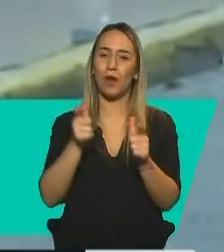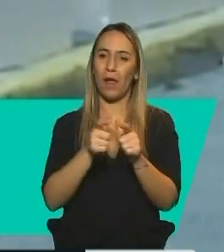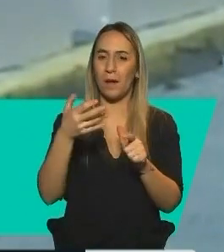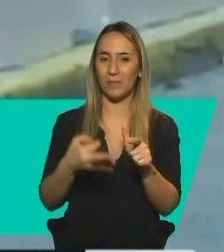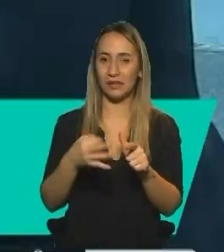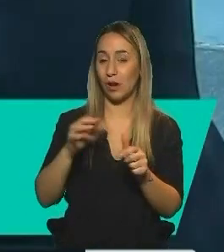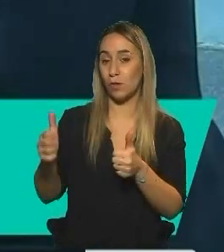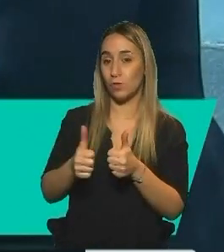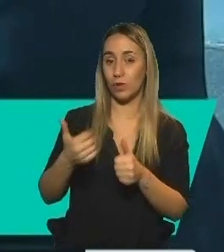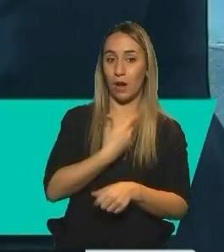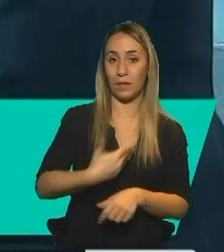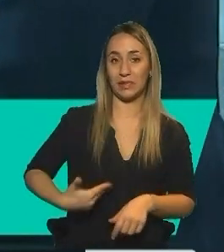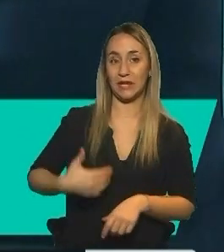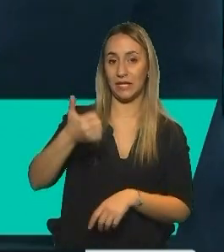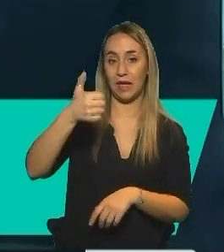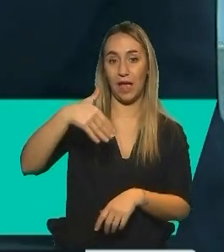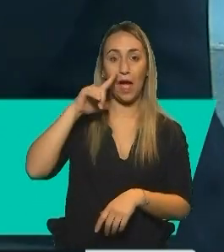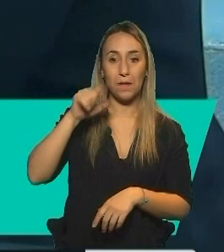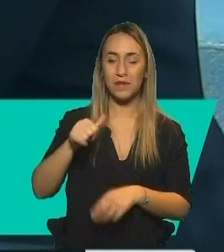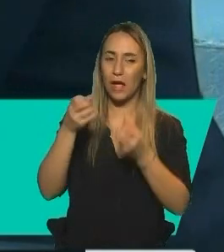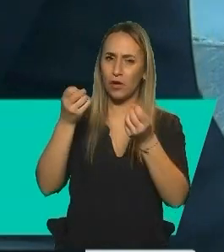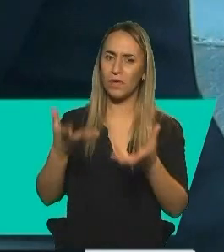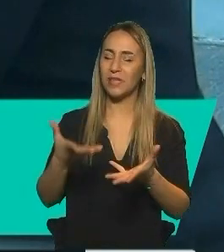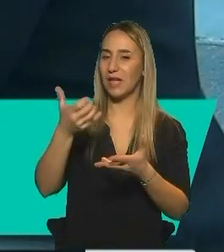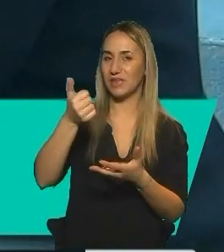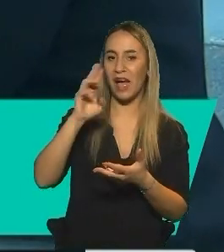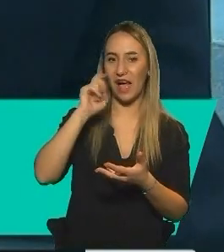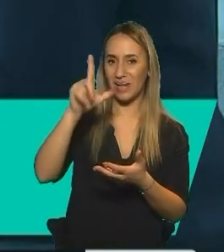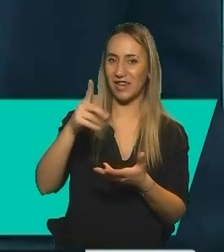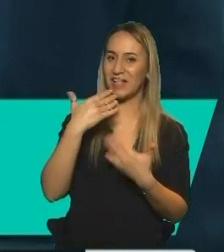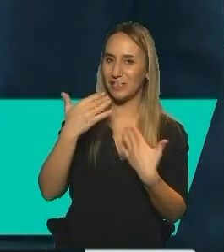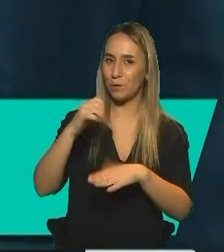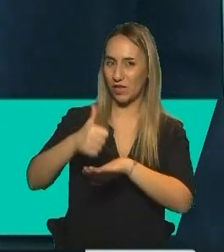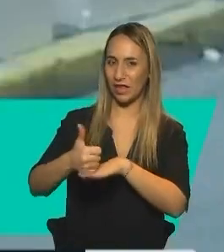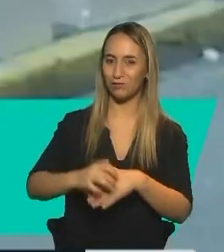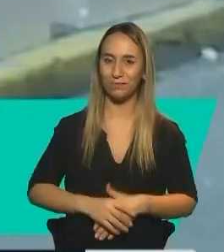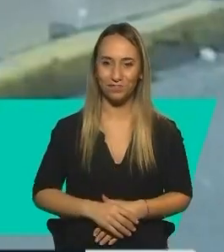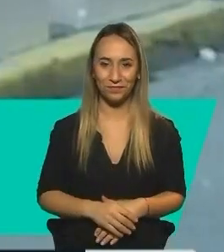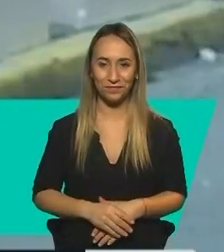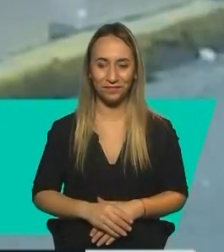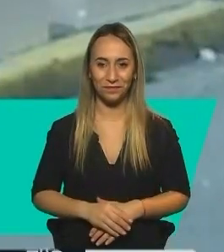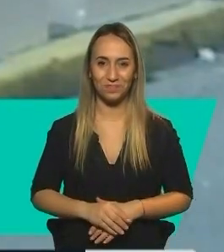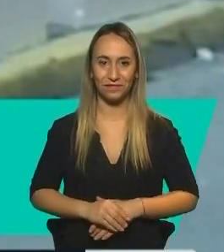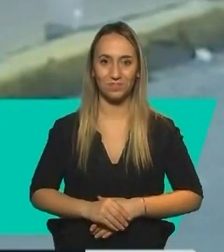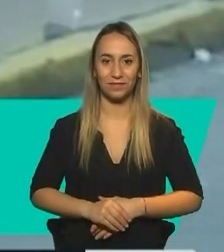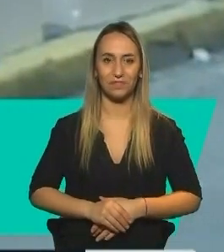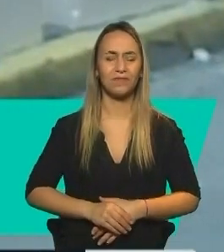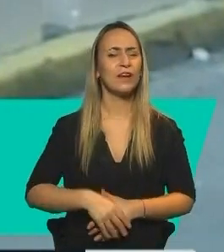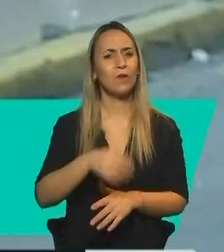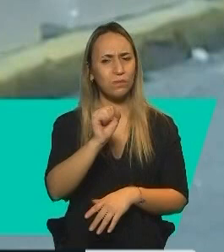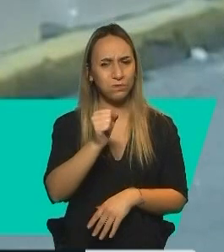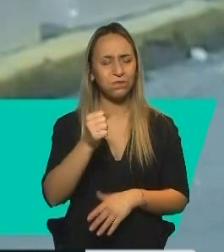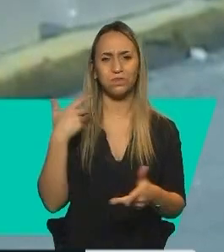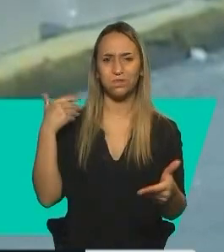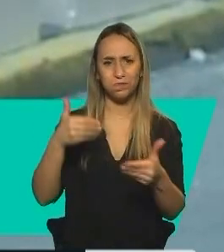el presidente de AMIA, Ariel Eichbaum. ¿Cómo estás, Ariel? Gracias por estar con nosotros. ¿Cómo estás? Ariel, estuvimos escuchando a lo